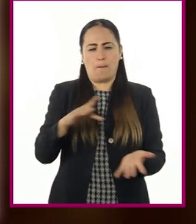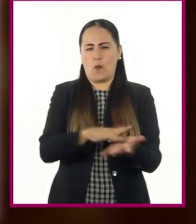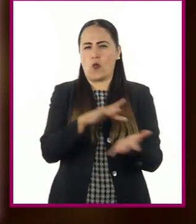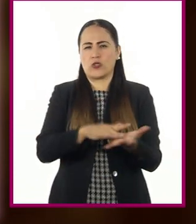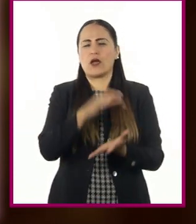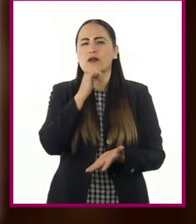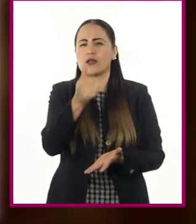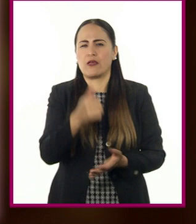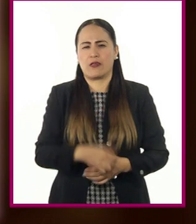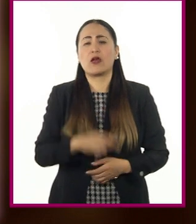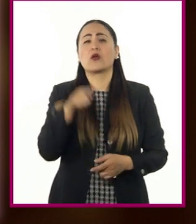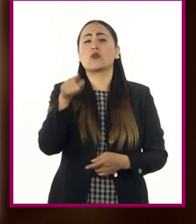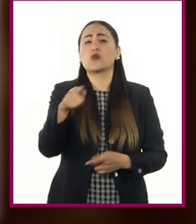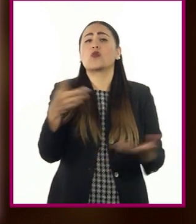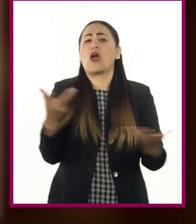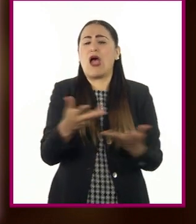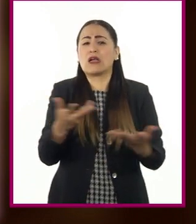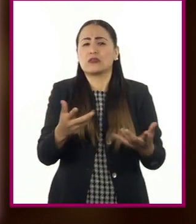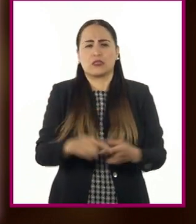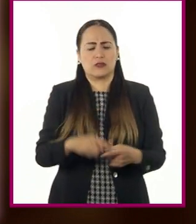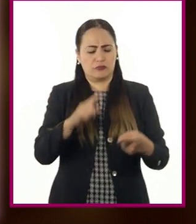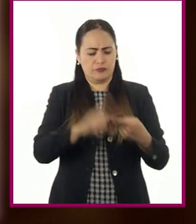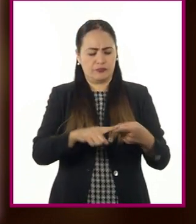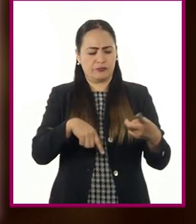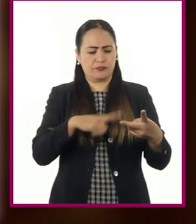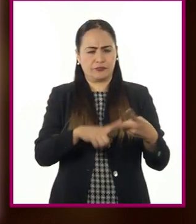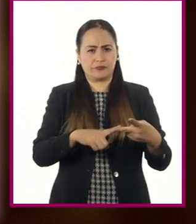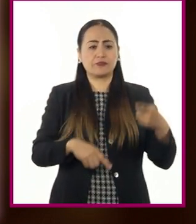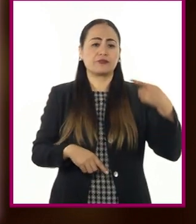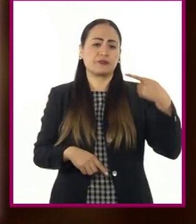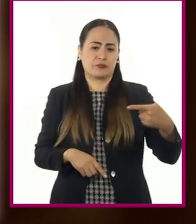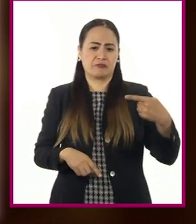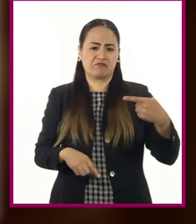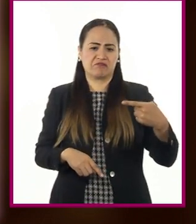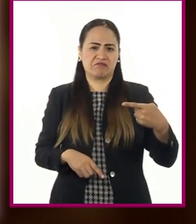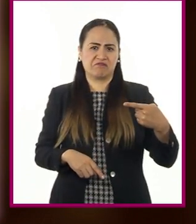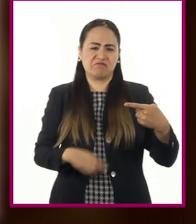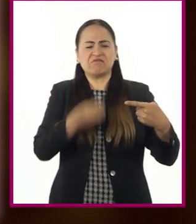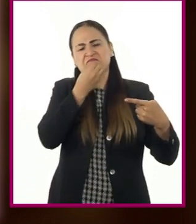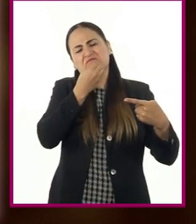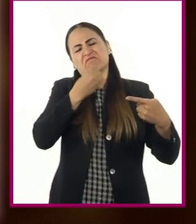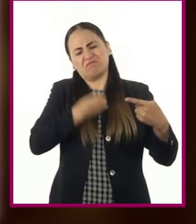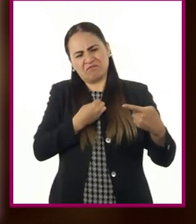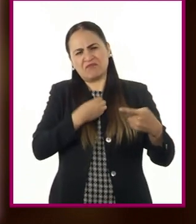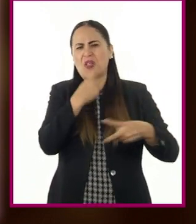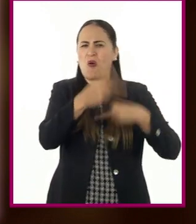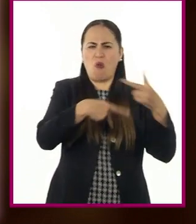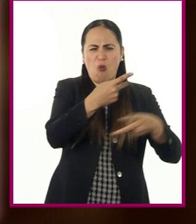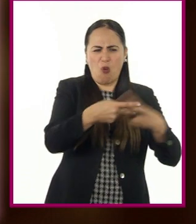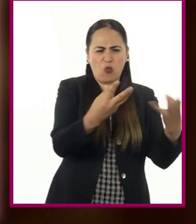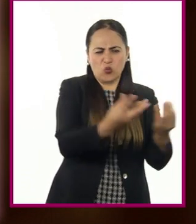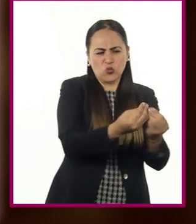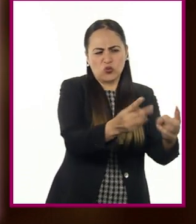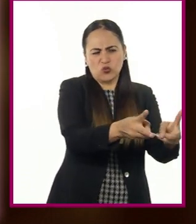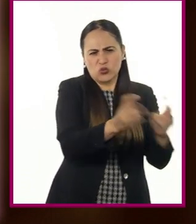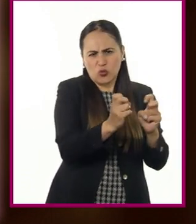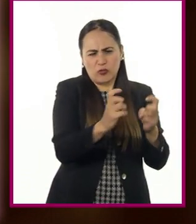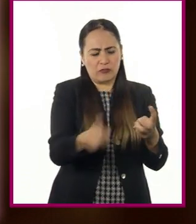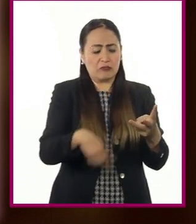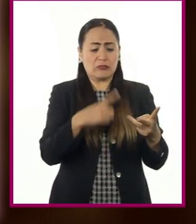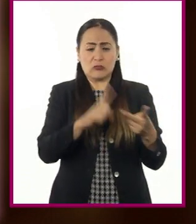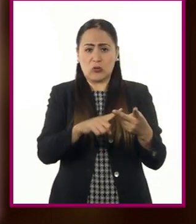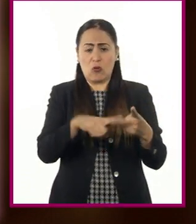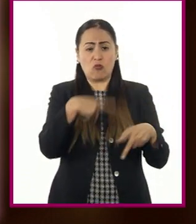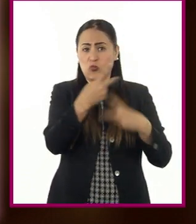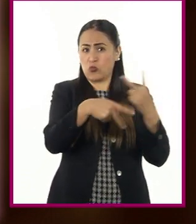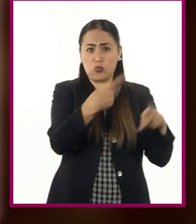¿Cuál de las siguientes opciones elegirías? A. Asistes a la cita y vas con ellos. B. No te presentas a